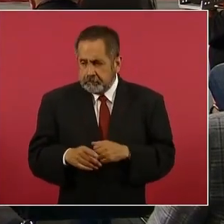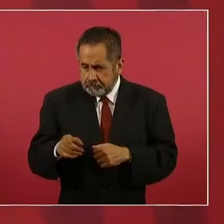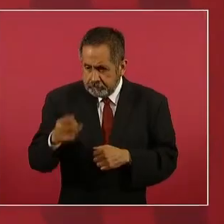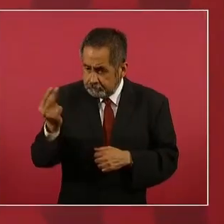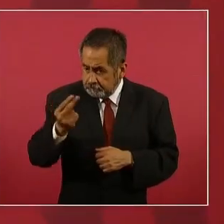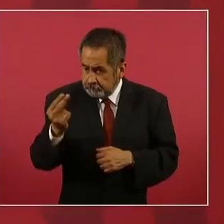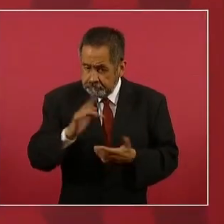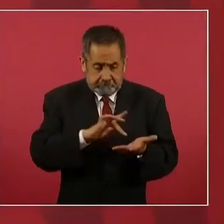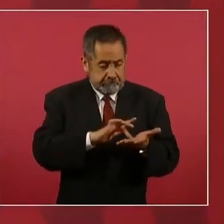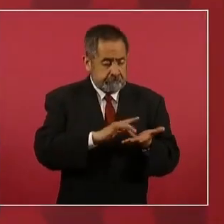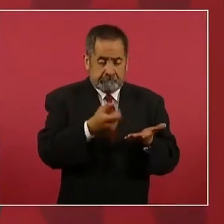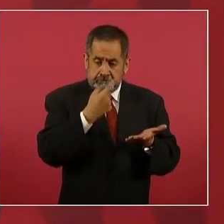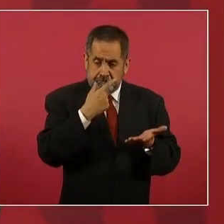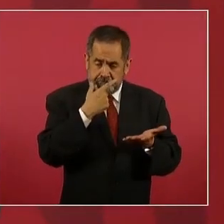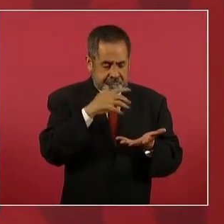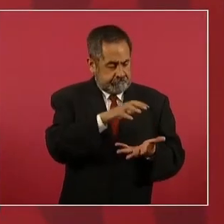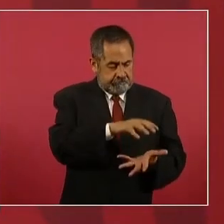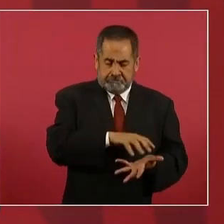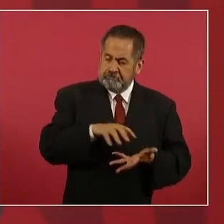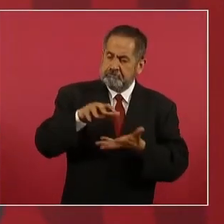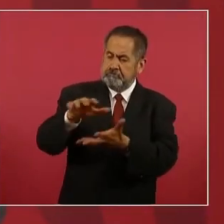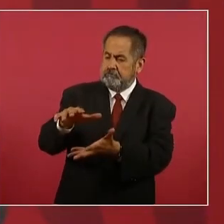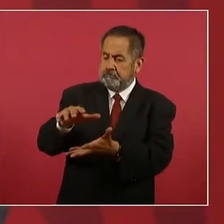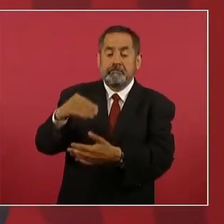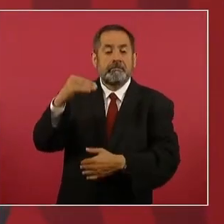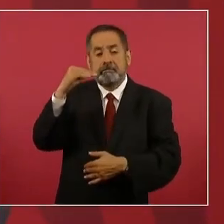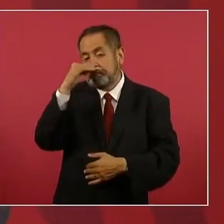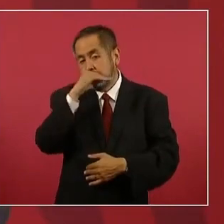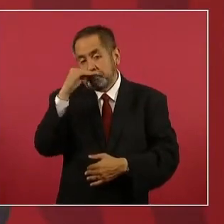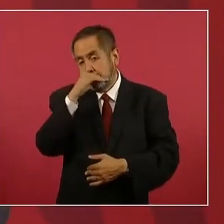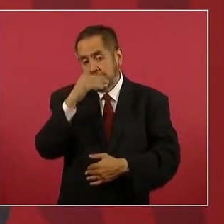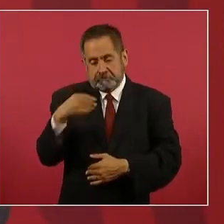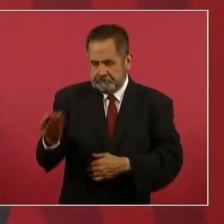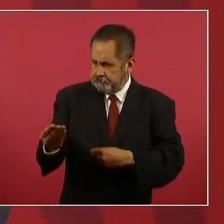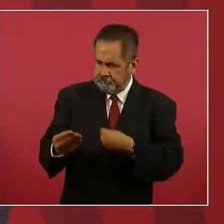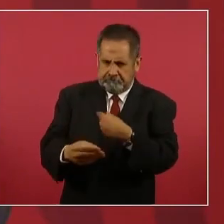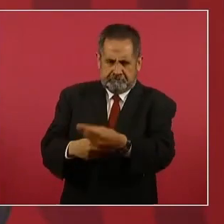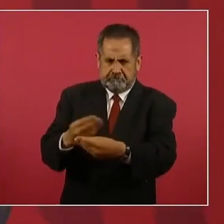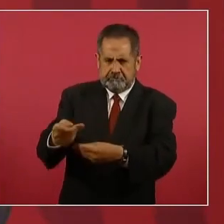los medicamentos gratuitos,